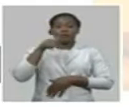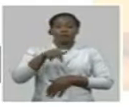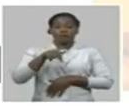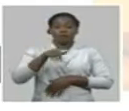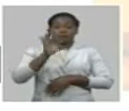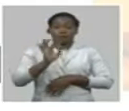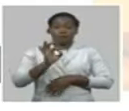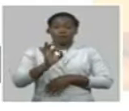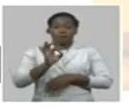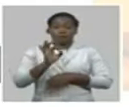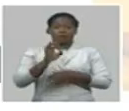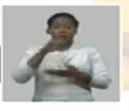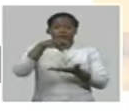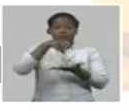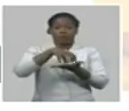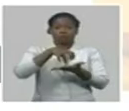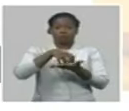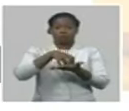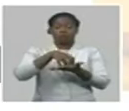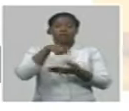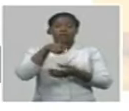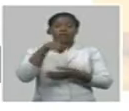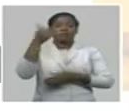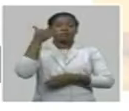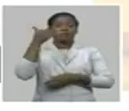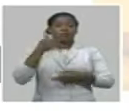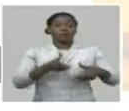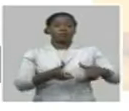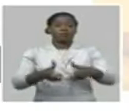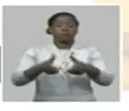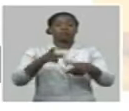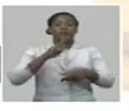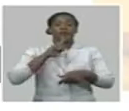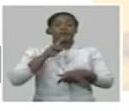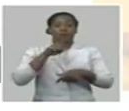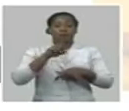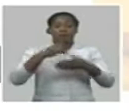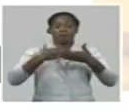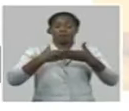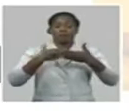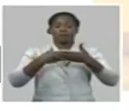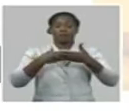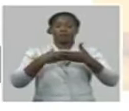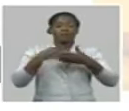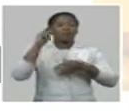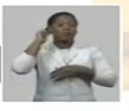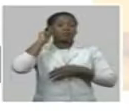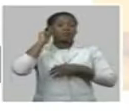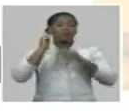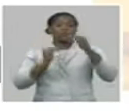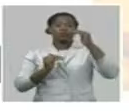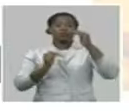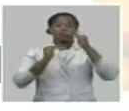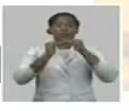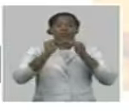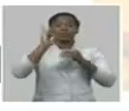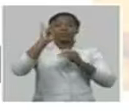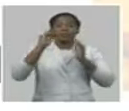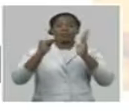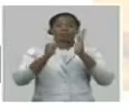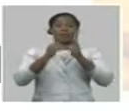comerciales y en el centro de incidencia del agua la habana ya en febrero subió a siete mil 522 llamados